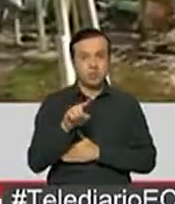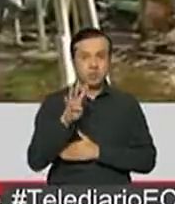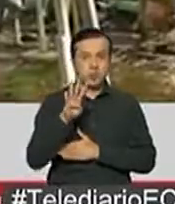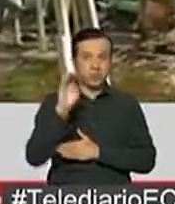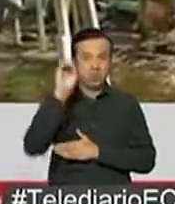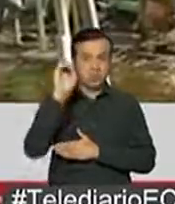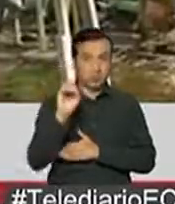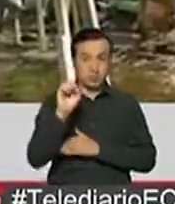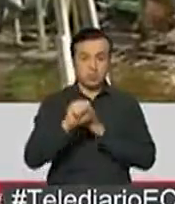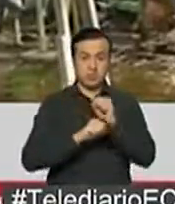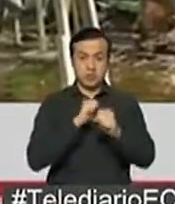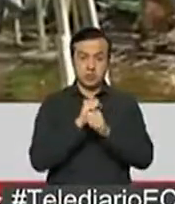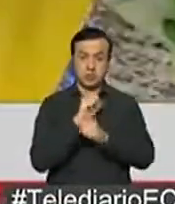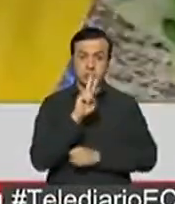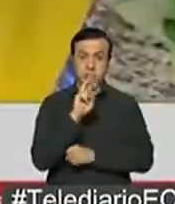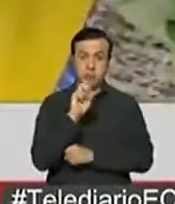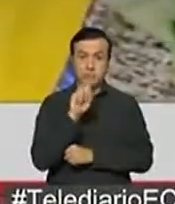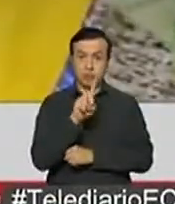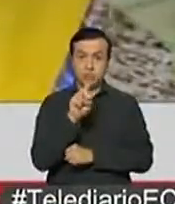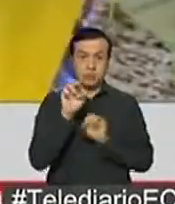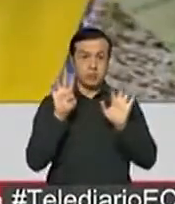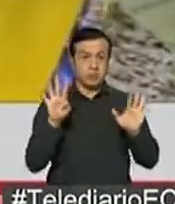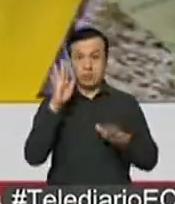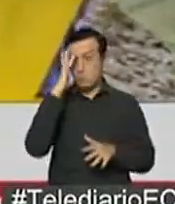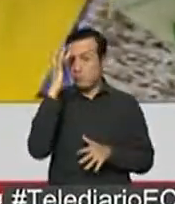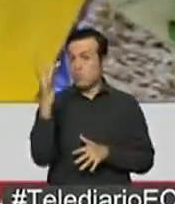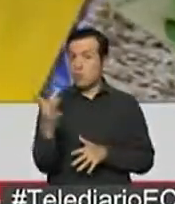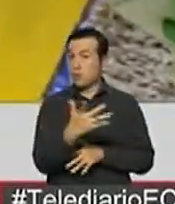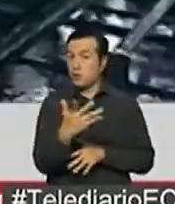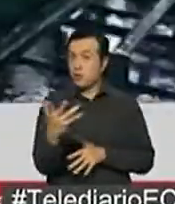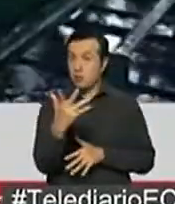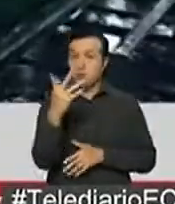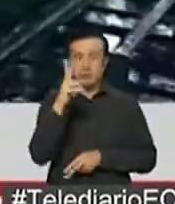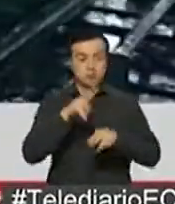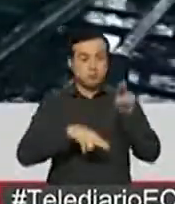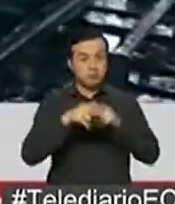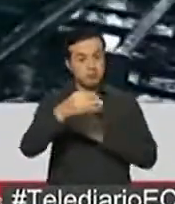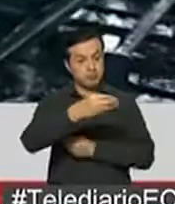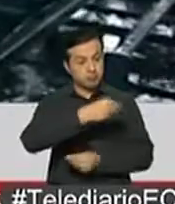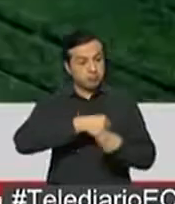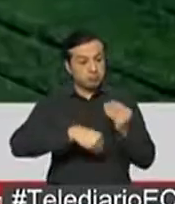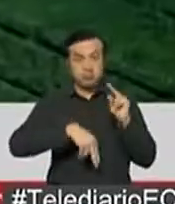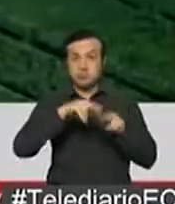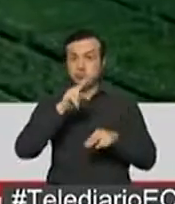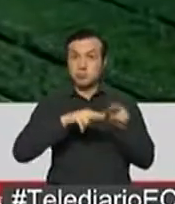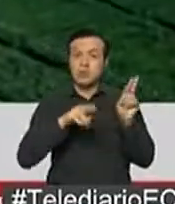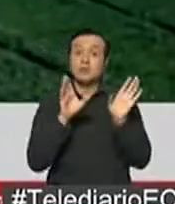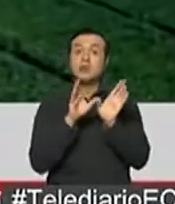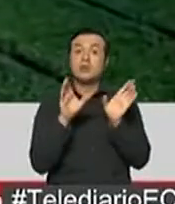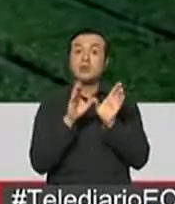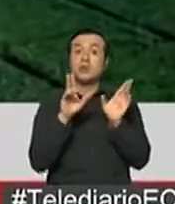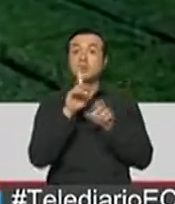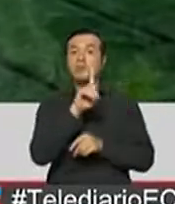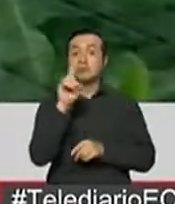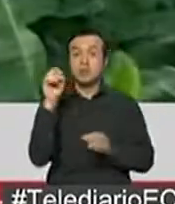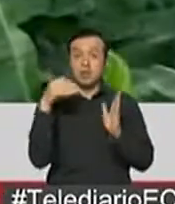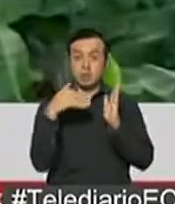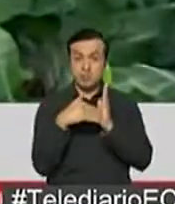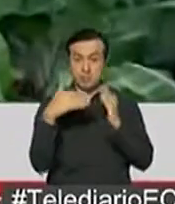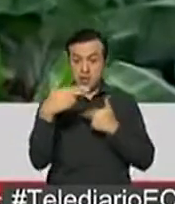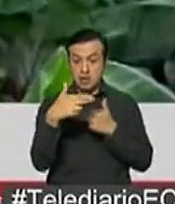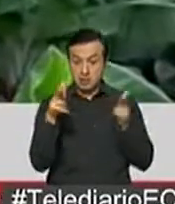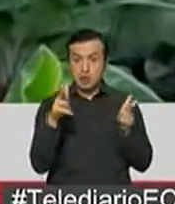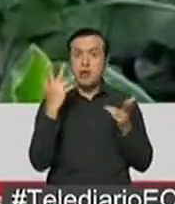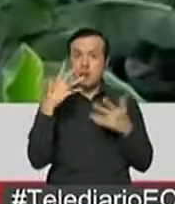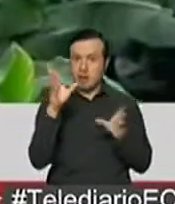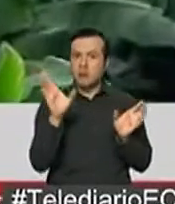en 2019 gracias a las inversiones que se hicieron en infraestructura y certificaciones de 6000 de las 180.000 hectáreas